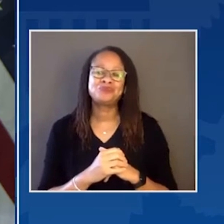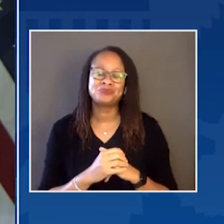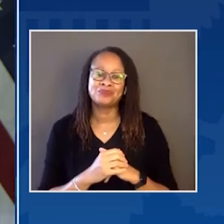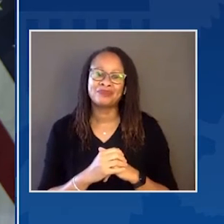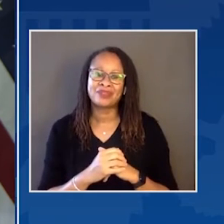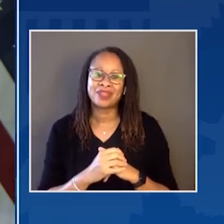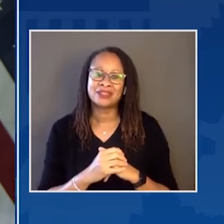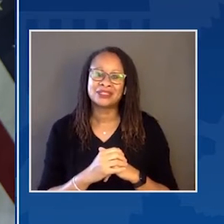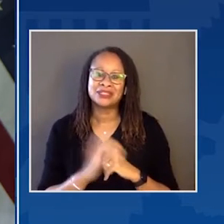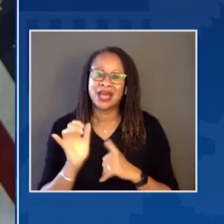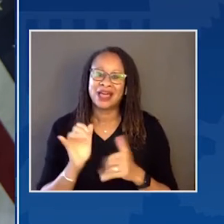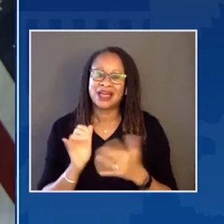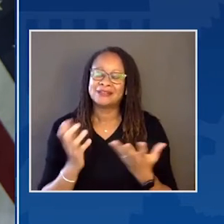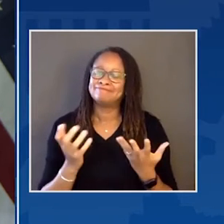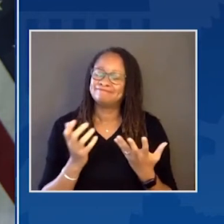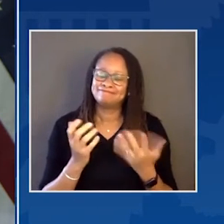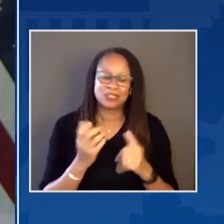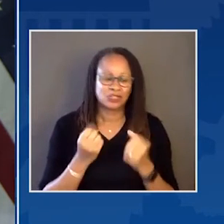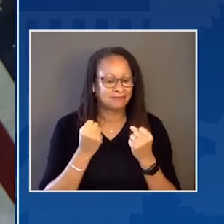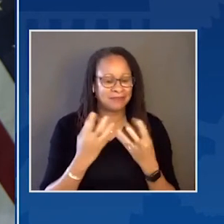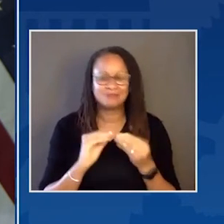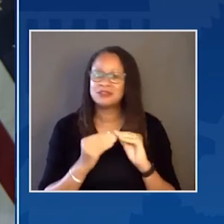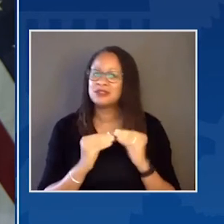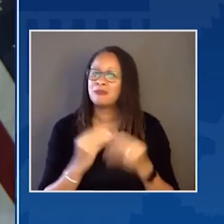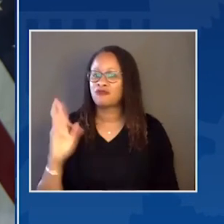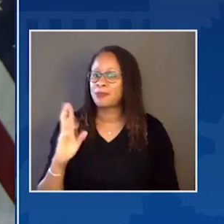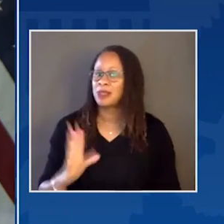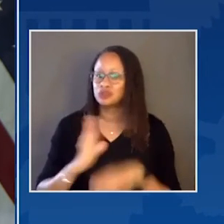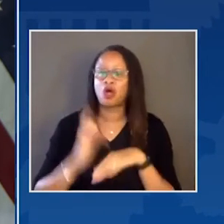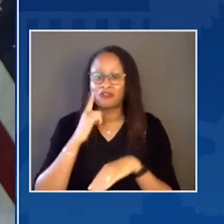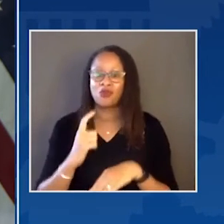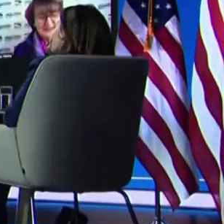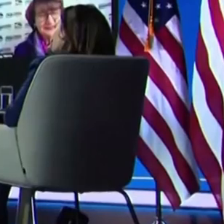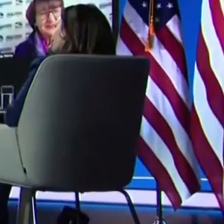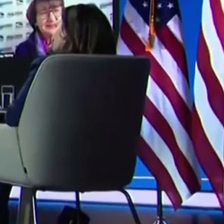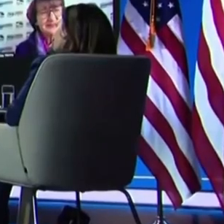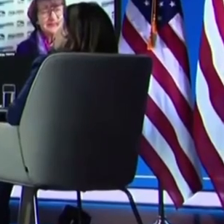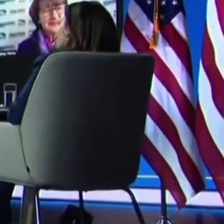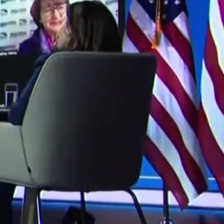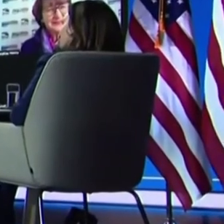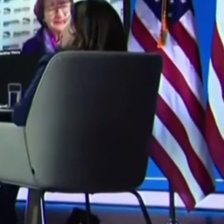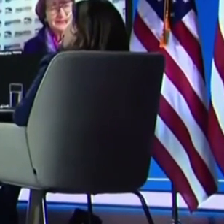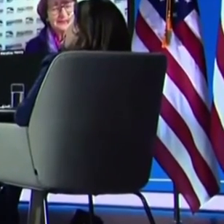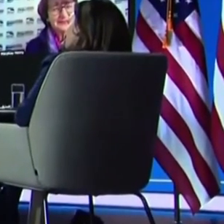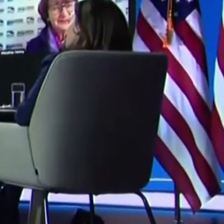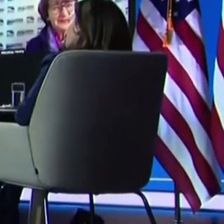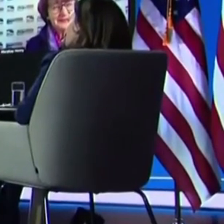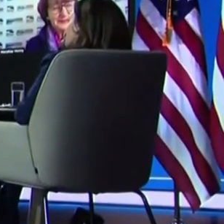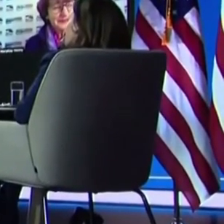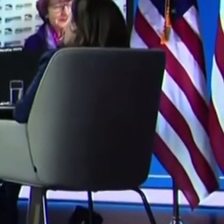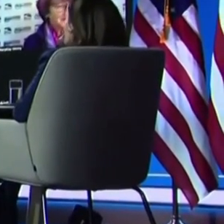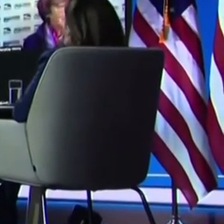pidiendo es un hero que el presidente sea un poco más abierto antes de que lleguemos al 20 de enero por ahora el equipo de transición